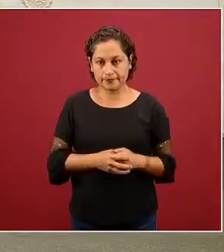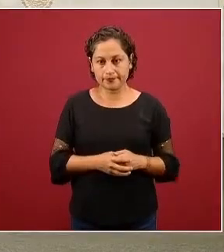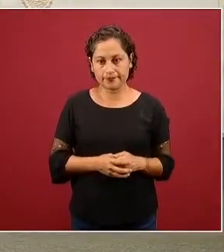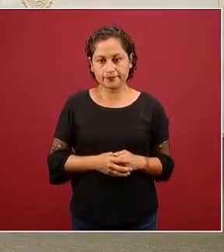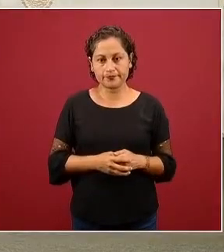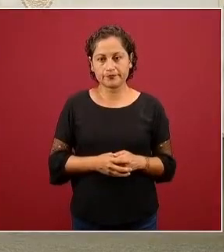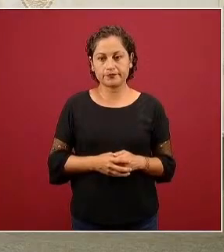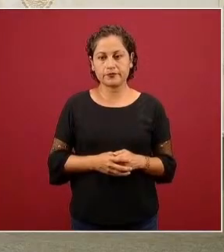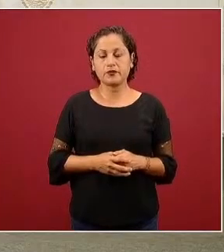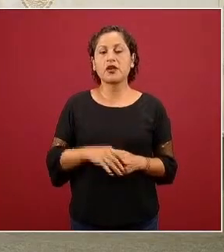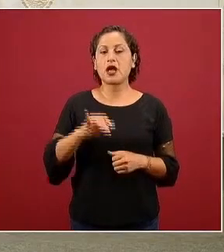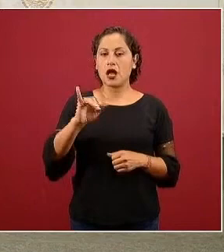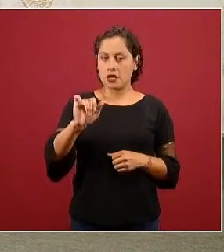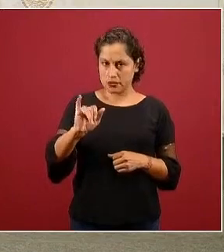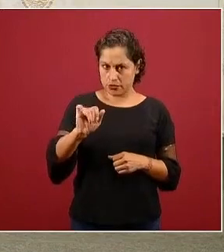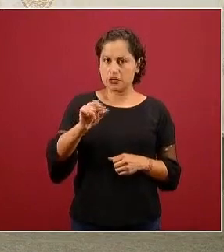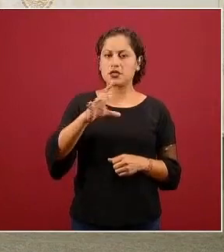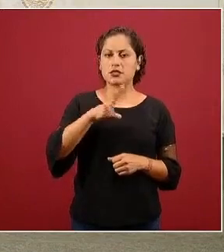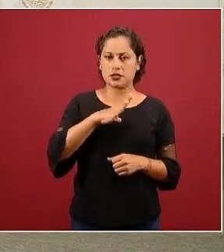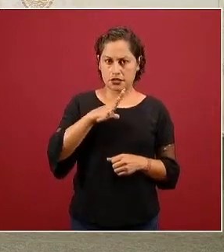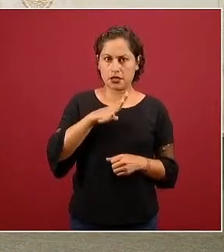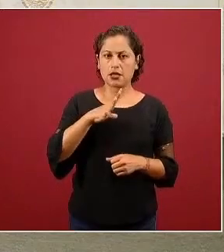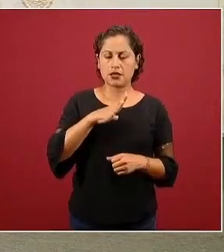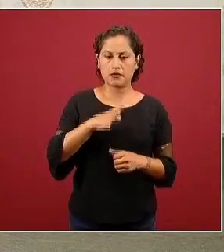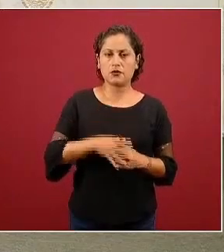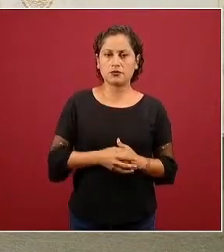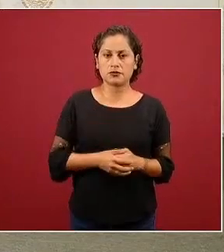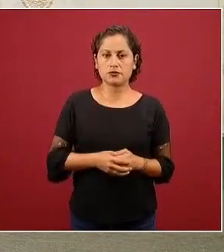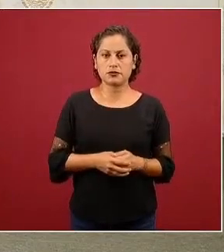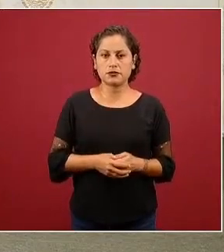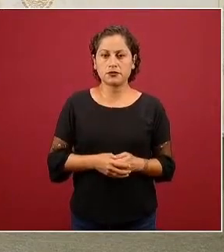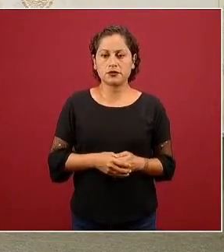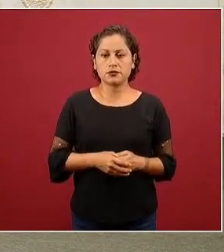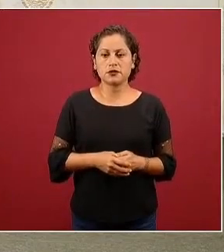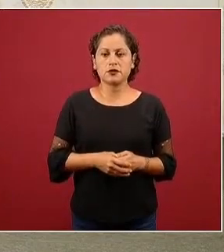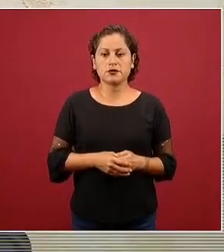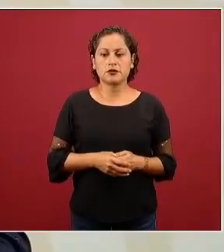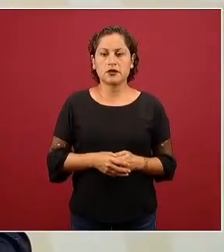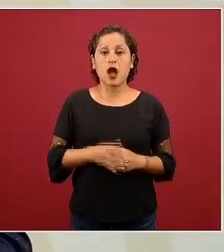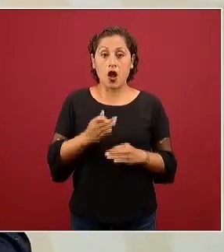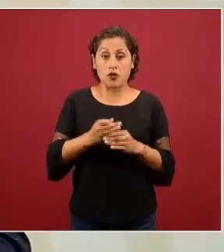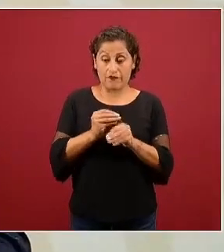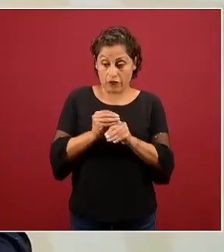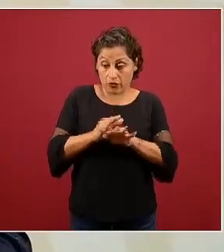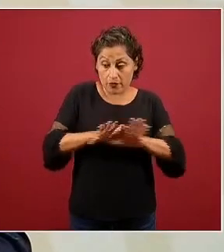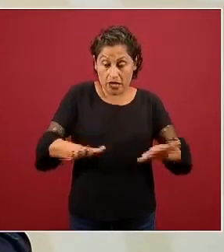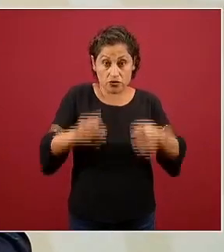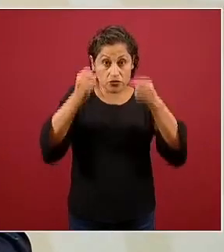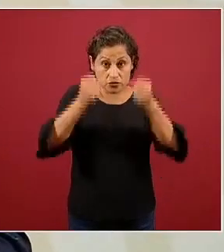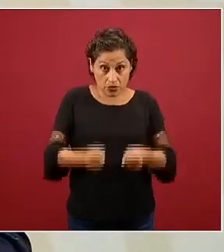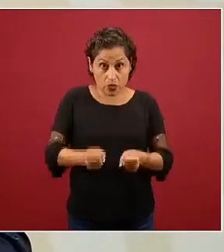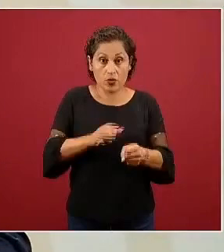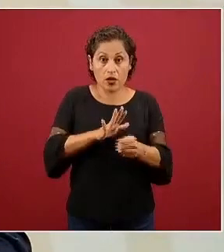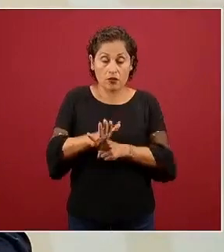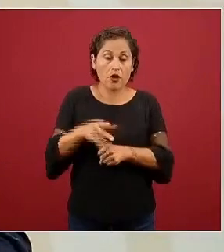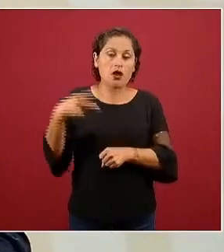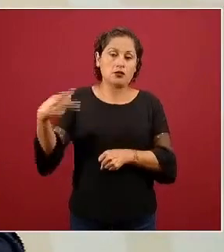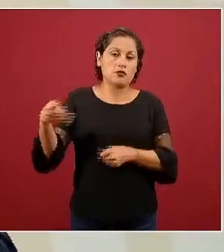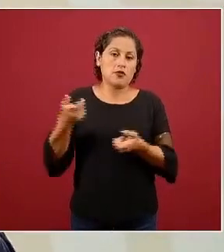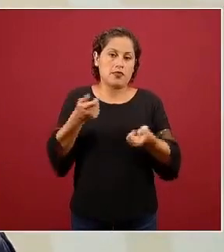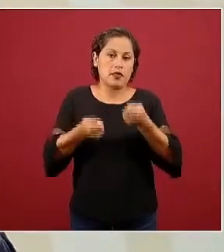Sí tenemos algunos datos. Los datos con los que más fiables ahorita es los de la línea de la